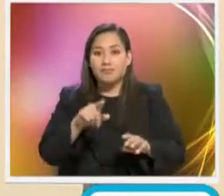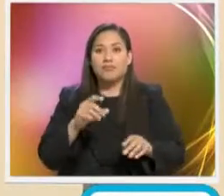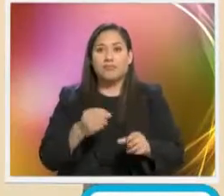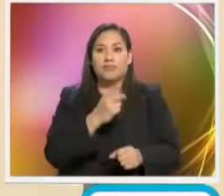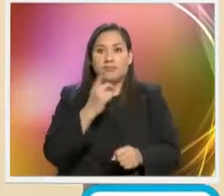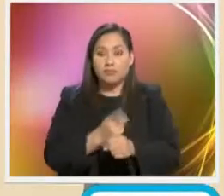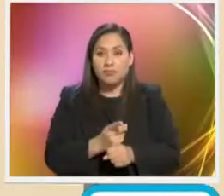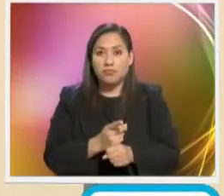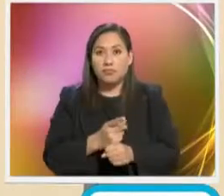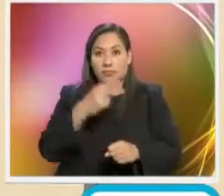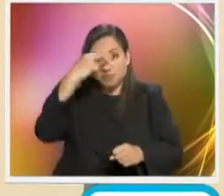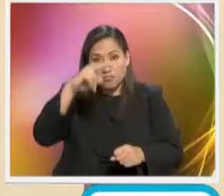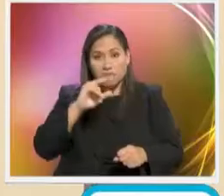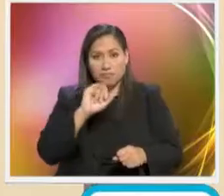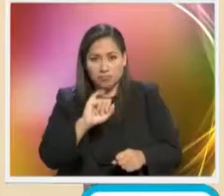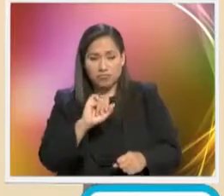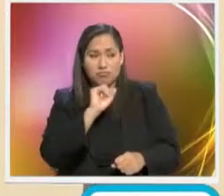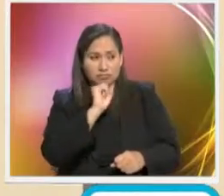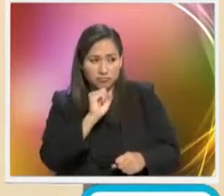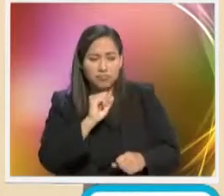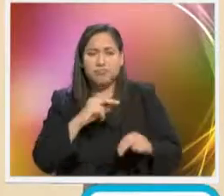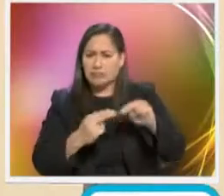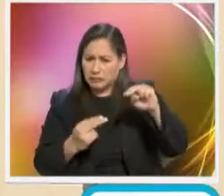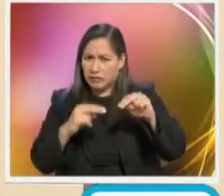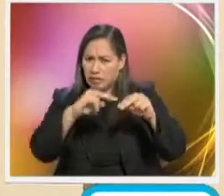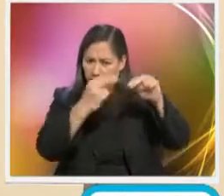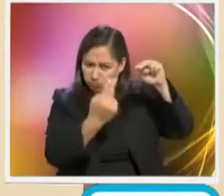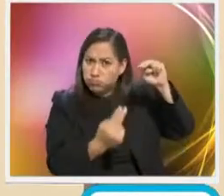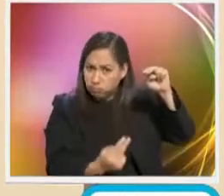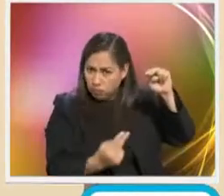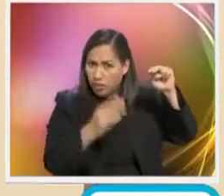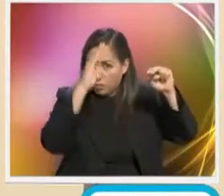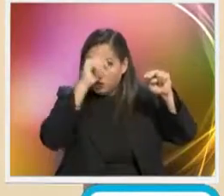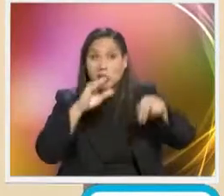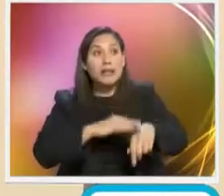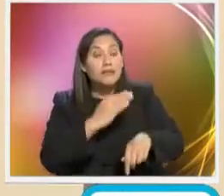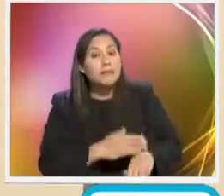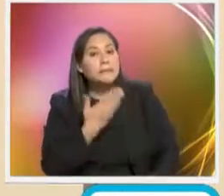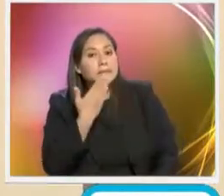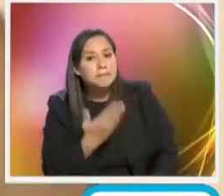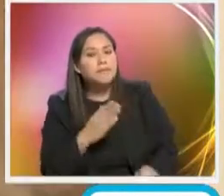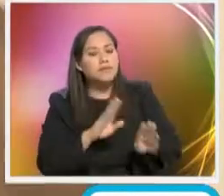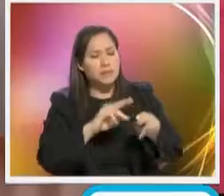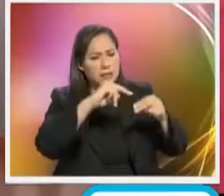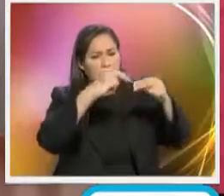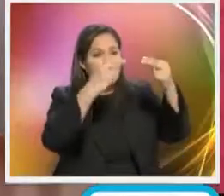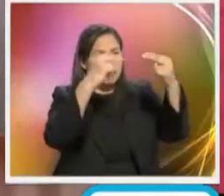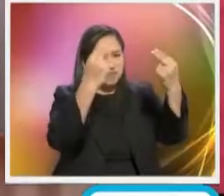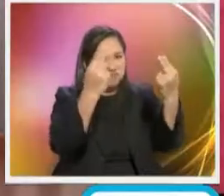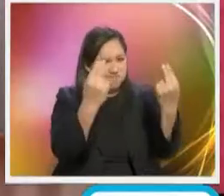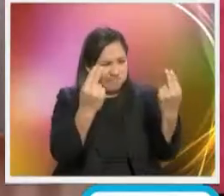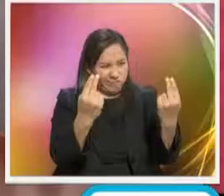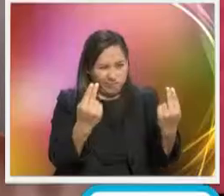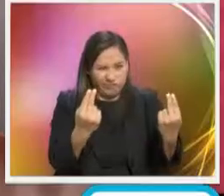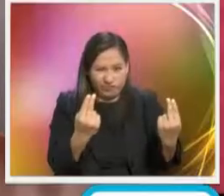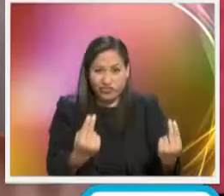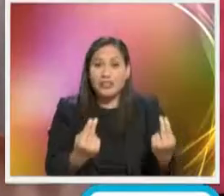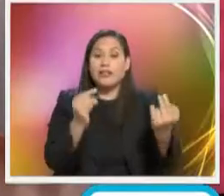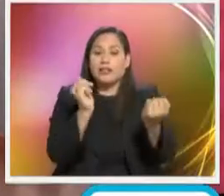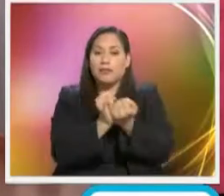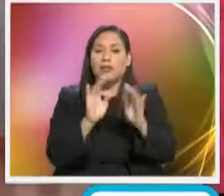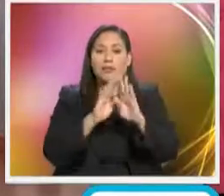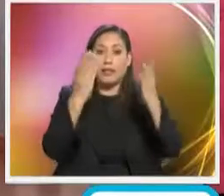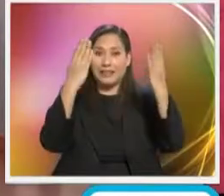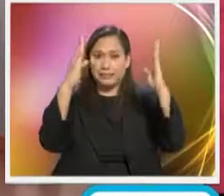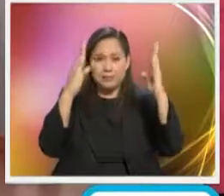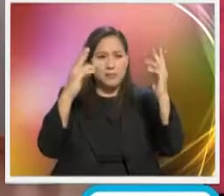oportunidad. Si bien los mexicanos son buenos en su técnica, hay que recordar que en esto se califica mucho la sincronización, que los dos tienen que ser un